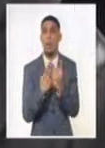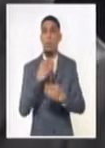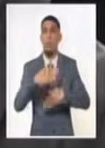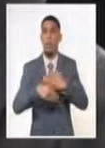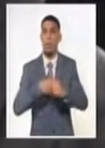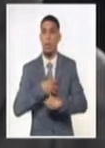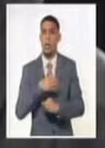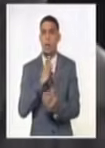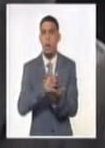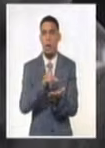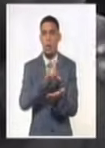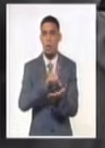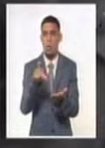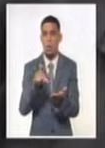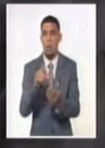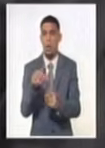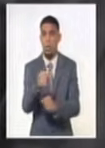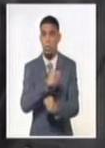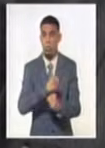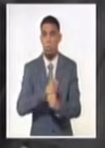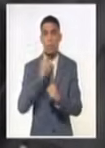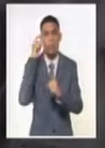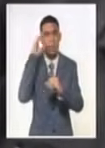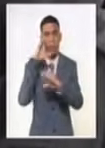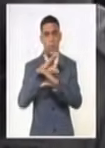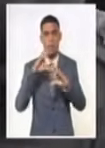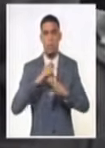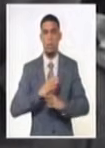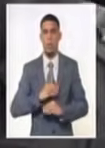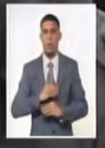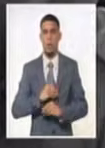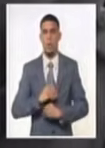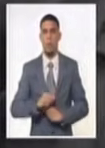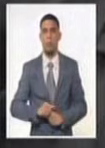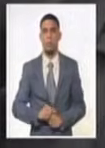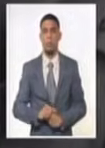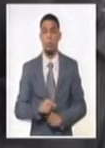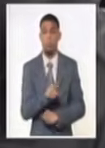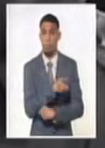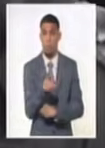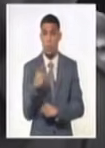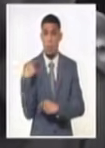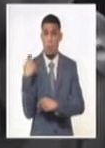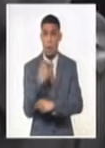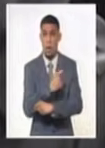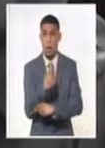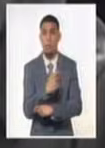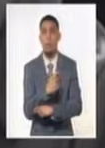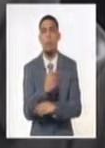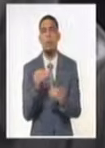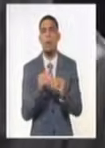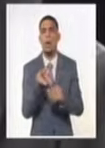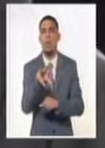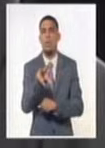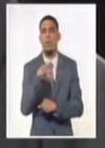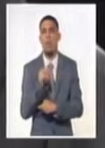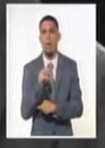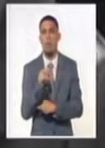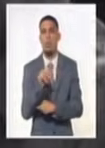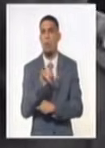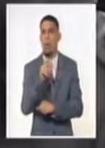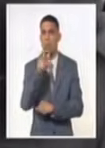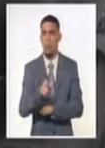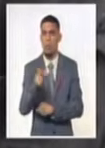vía de la ciencia pedagógica. Ustedes forman parte de la nueva generación de